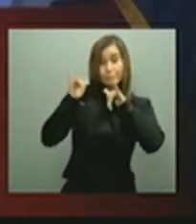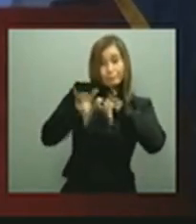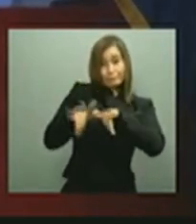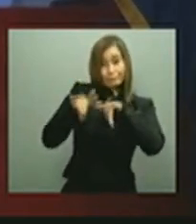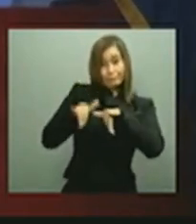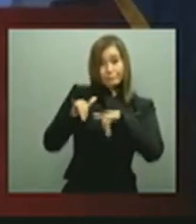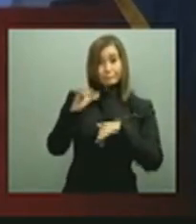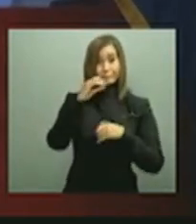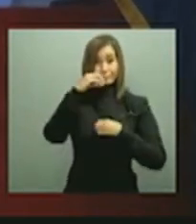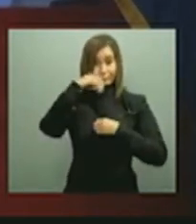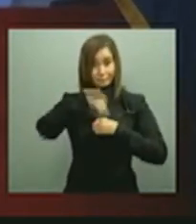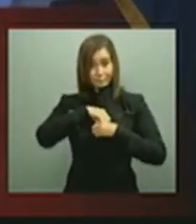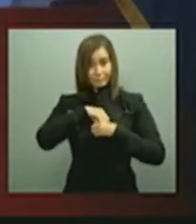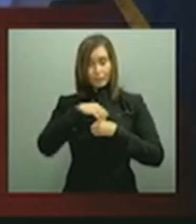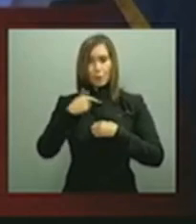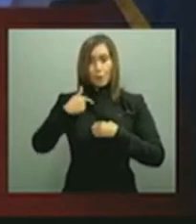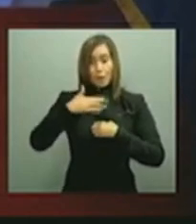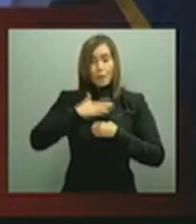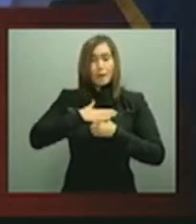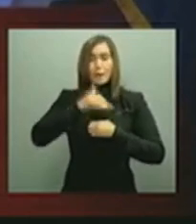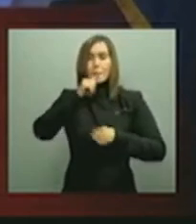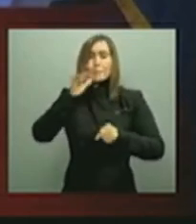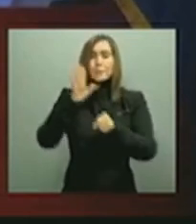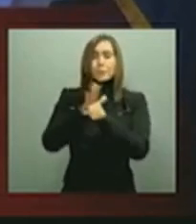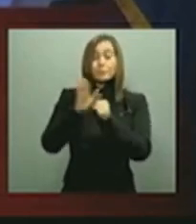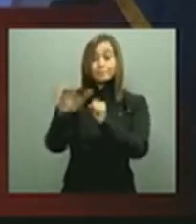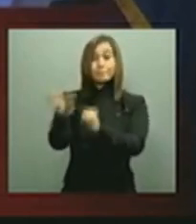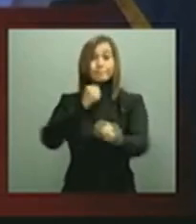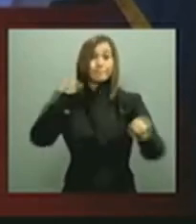elimine la cesantía